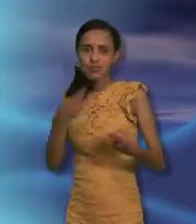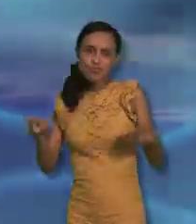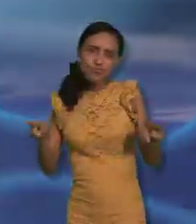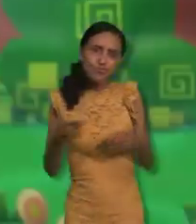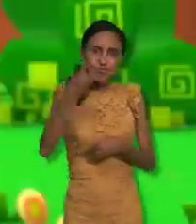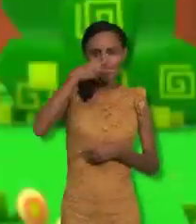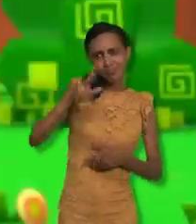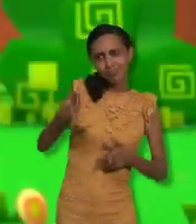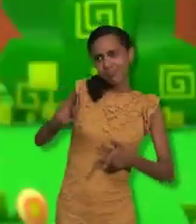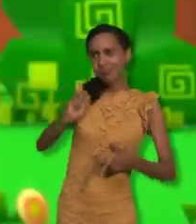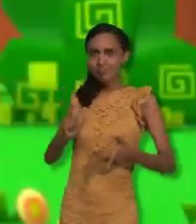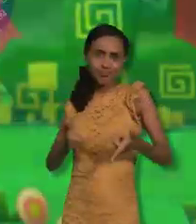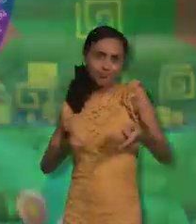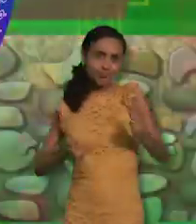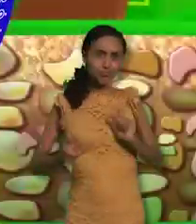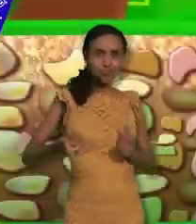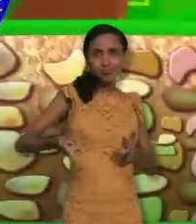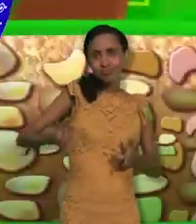Ay,